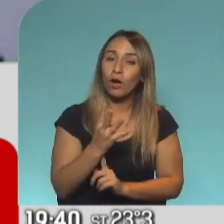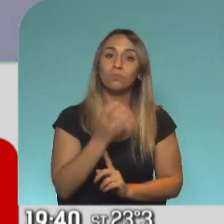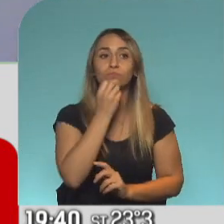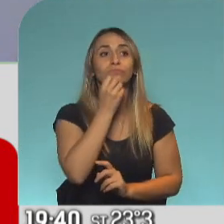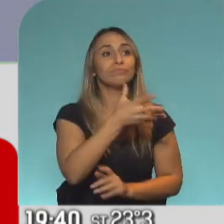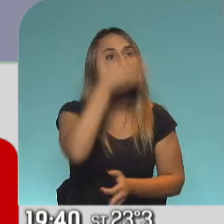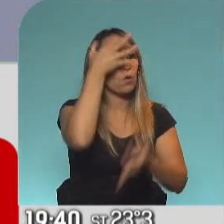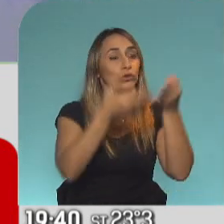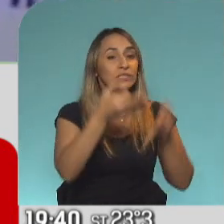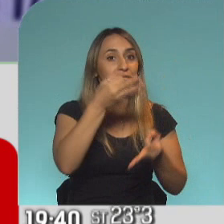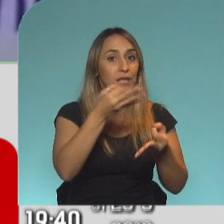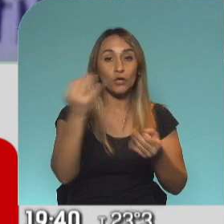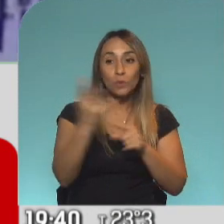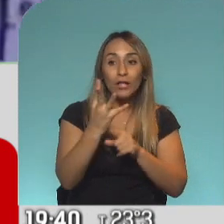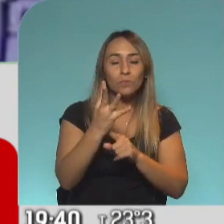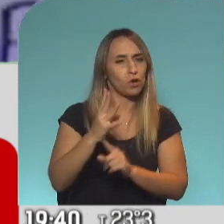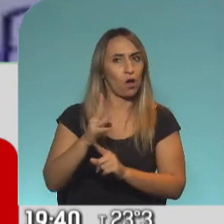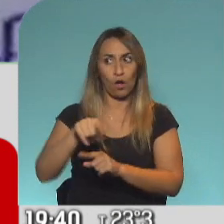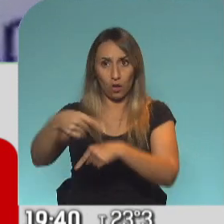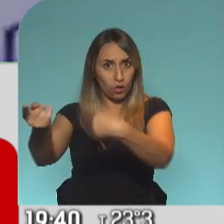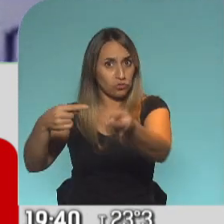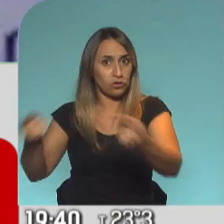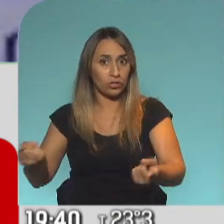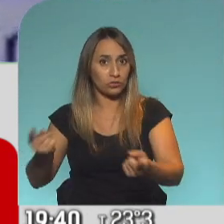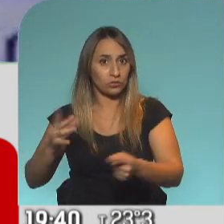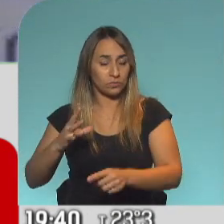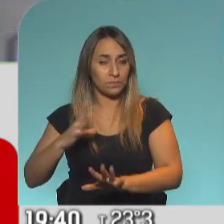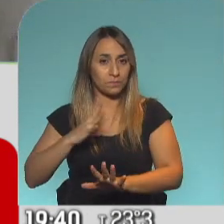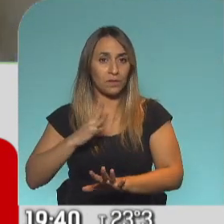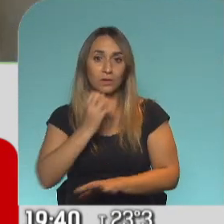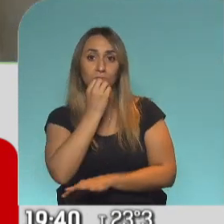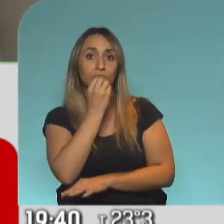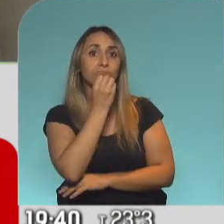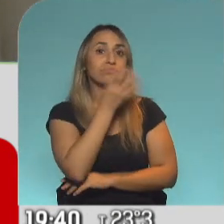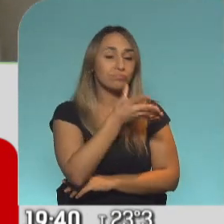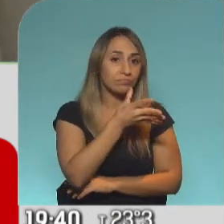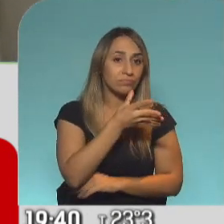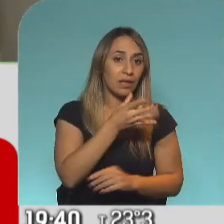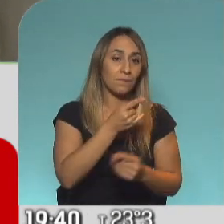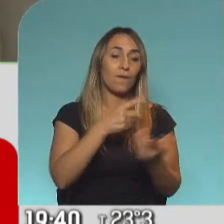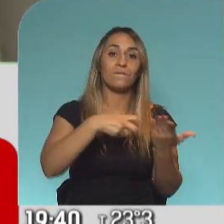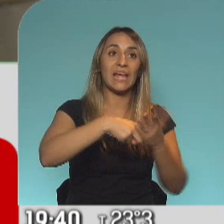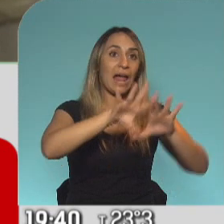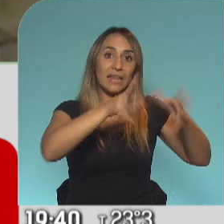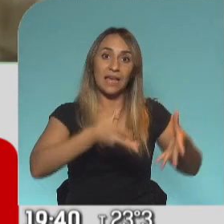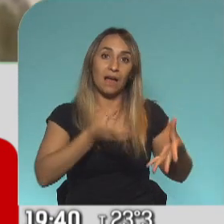hay quienes todavía no se han llegado a hacer su declaración en la